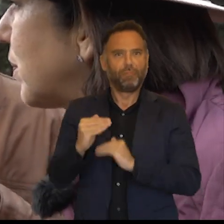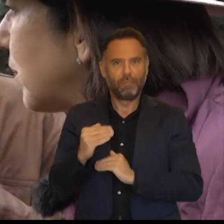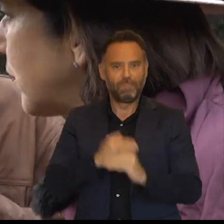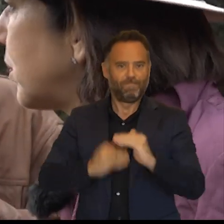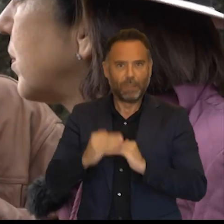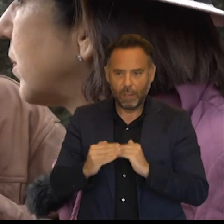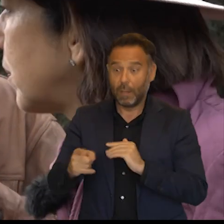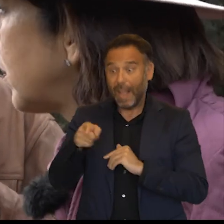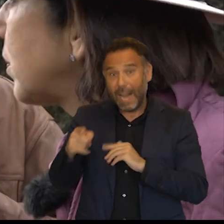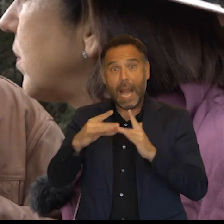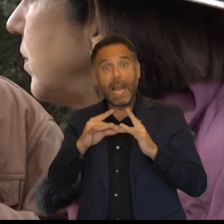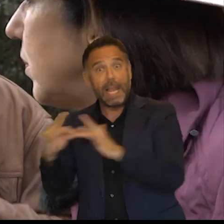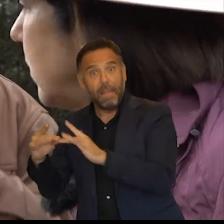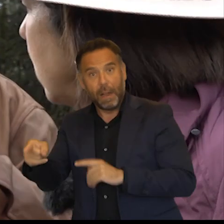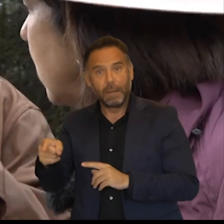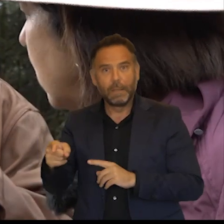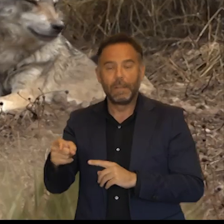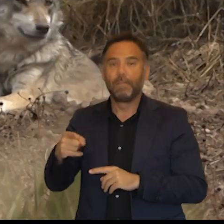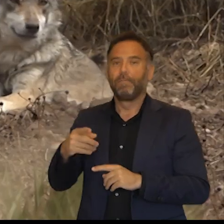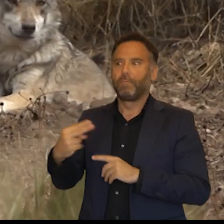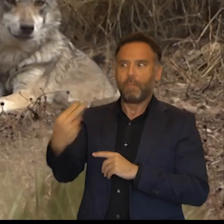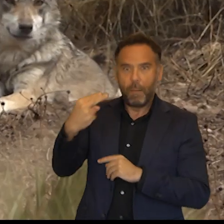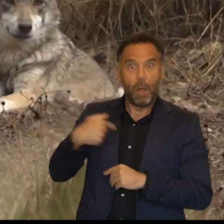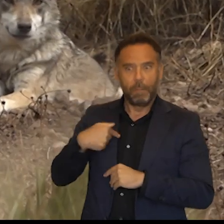de los otros, era la pregunta, ¿y Daniel?